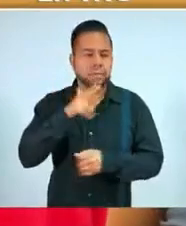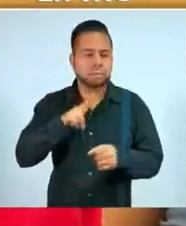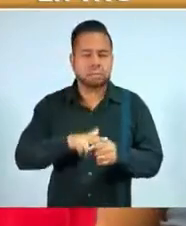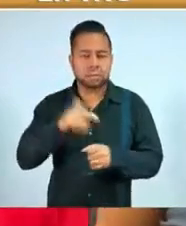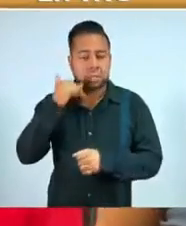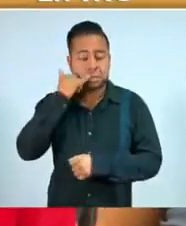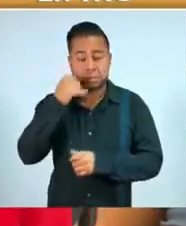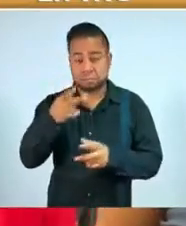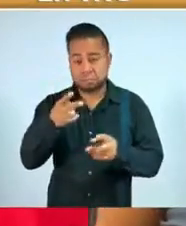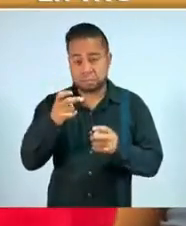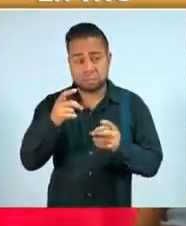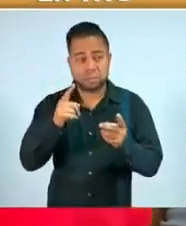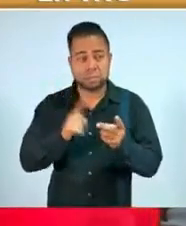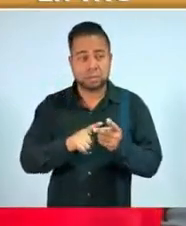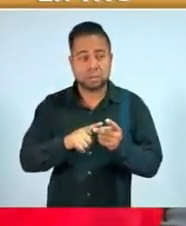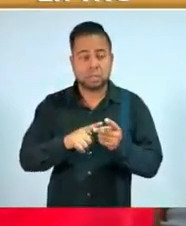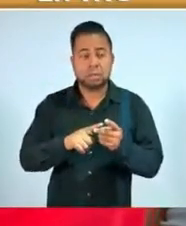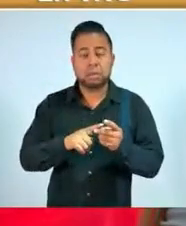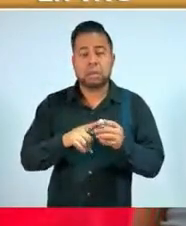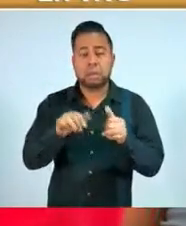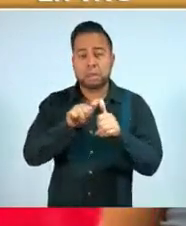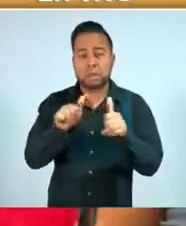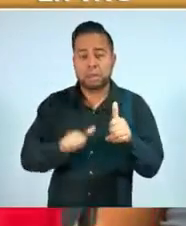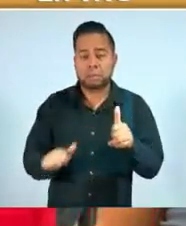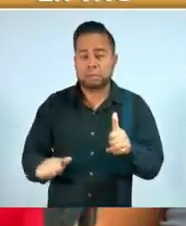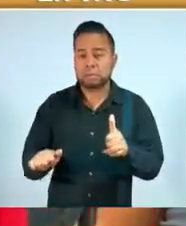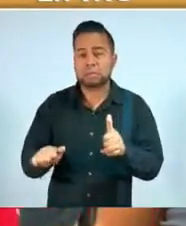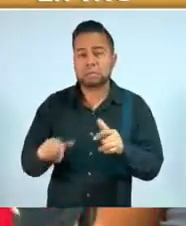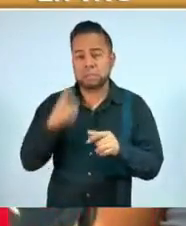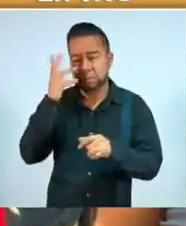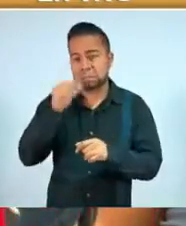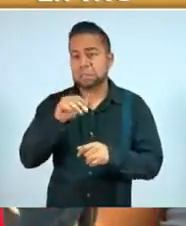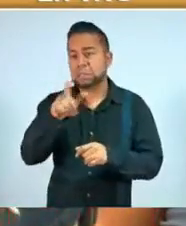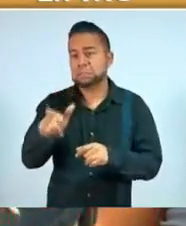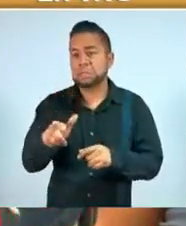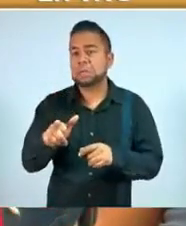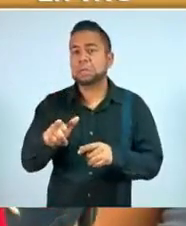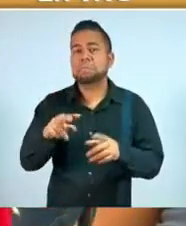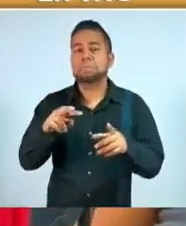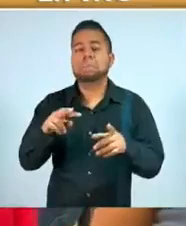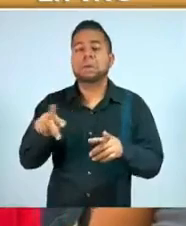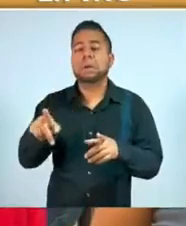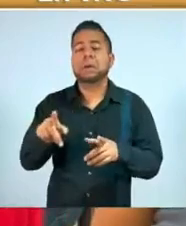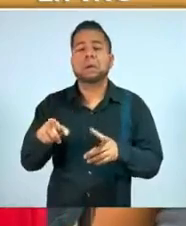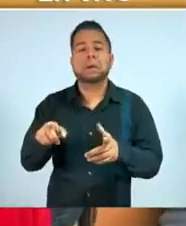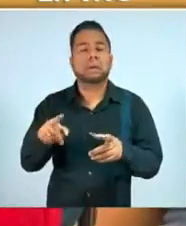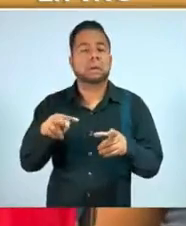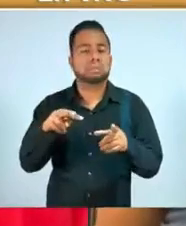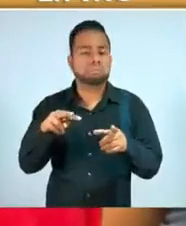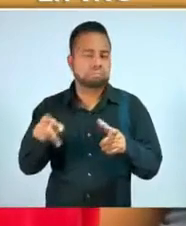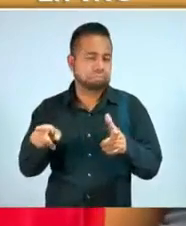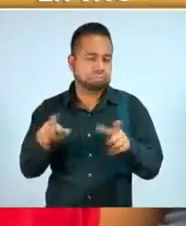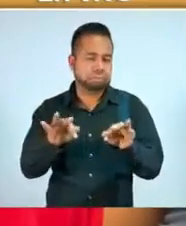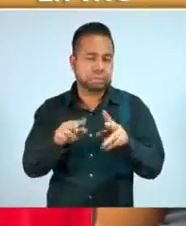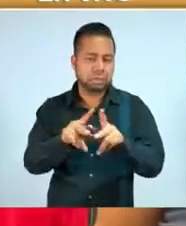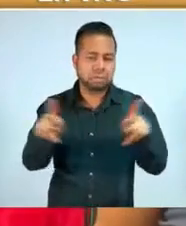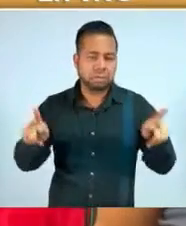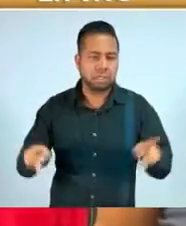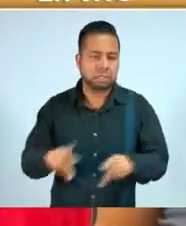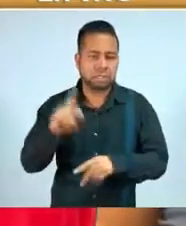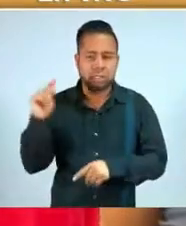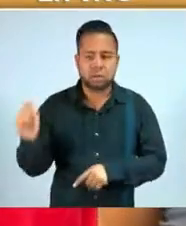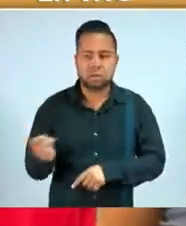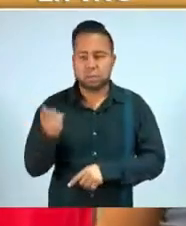su celular en el Palacio de Bellas Artes, va y lo recupera en la Plaza de la Tecnología, ¿no? Ahí lo recupera, ahí ya está, pero hay que